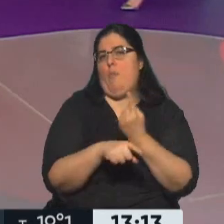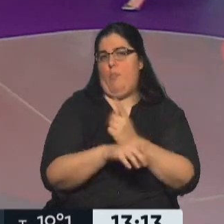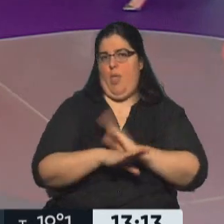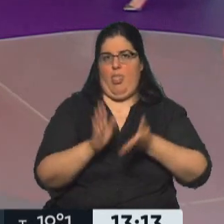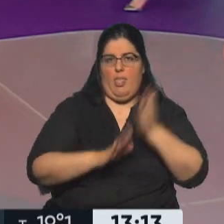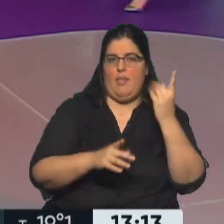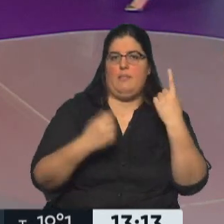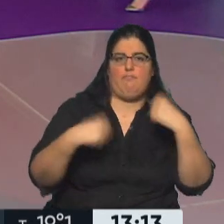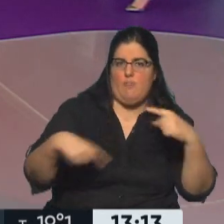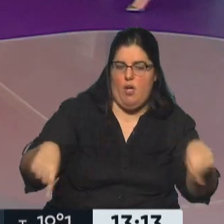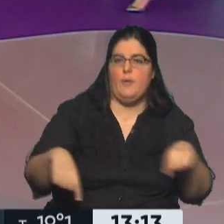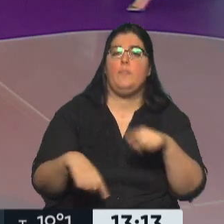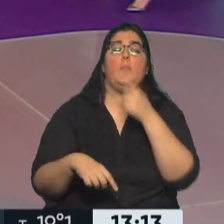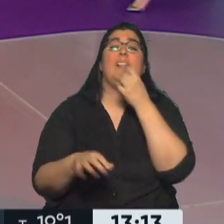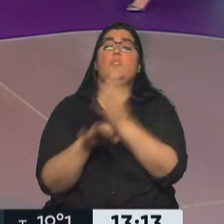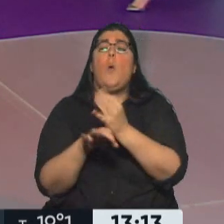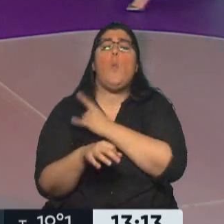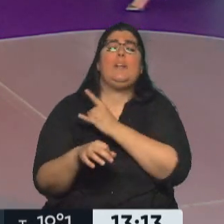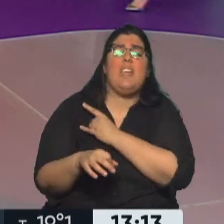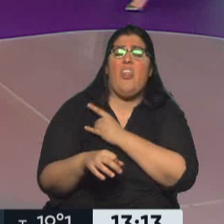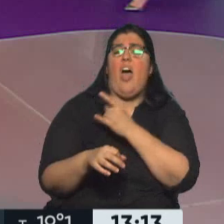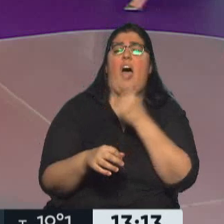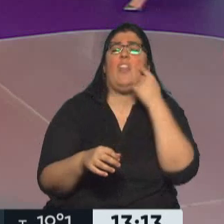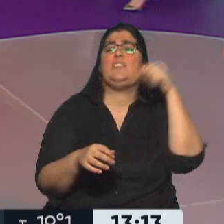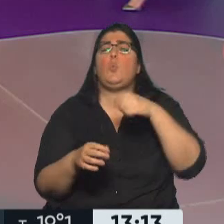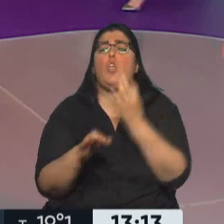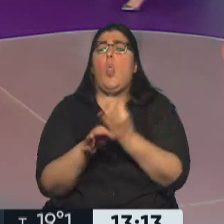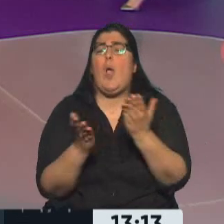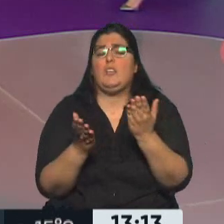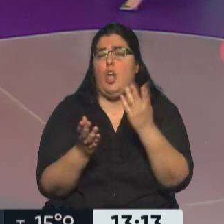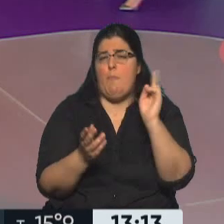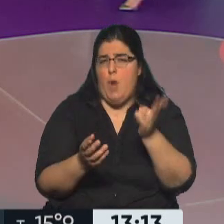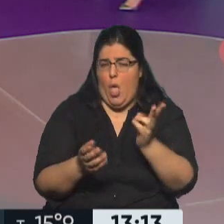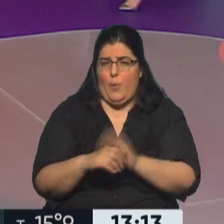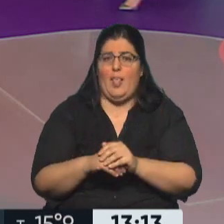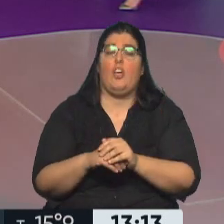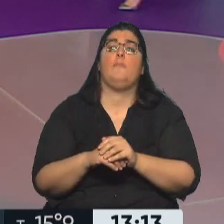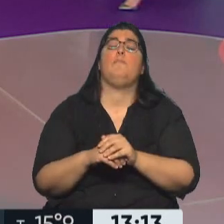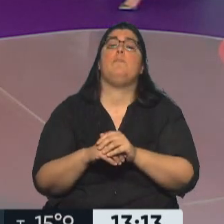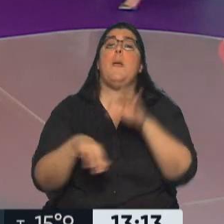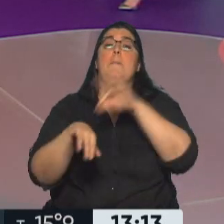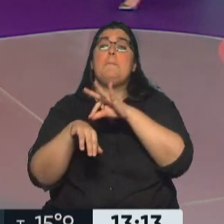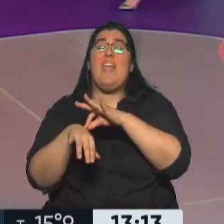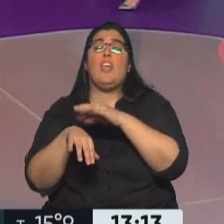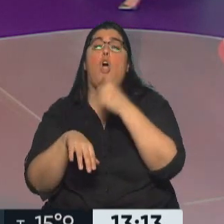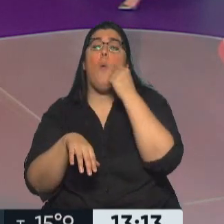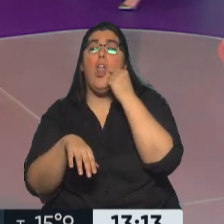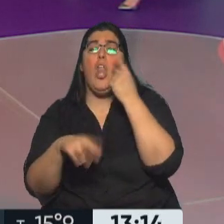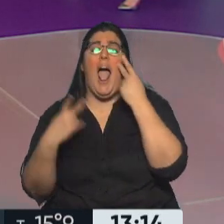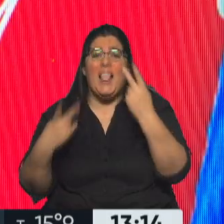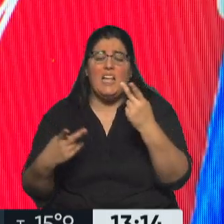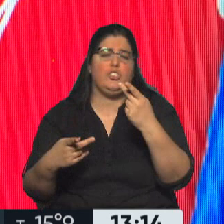otras. Prohibición de estudiar en escuelas, universidades o cualquier otra institución educativa, y prohibición de ser atendidas por médicos varones.